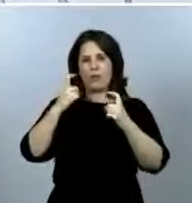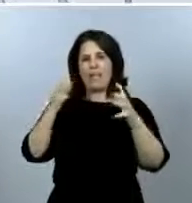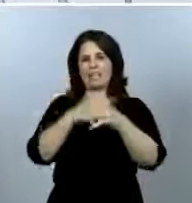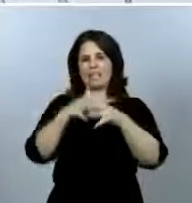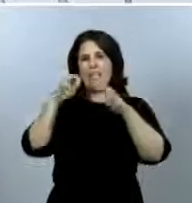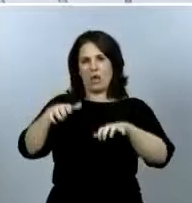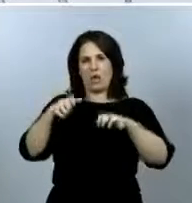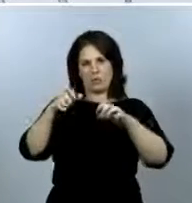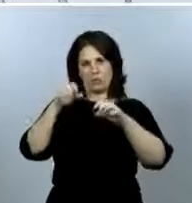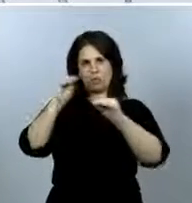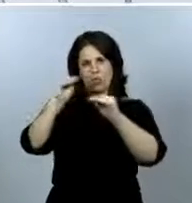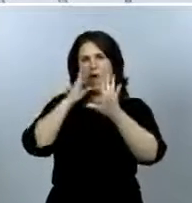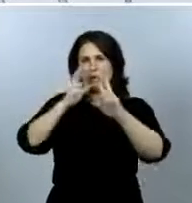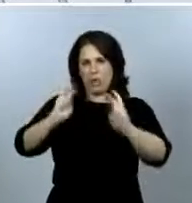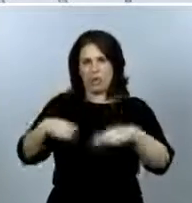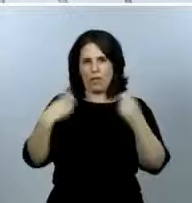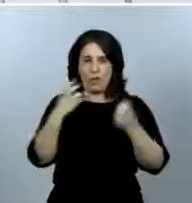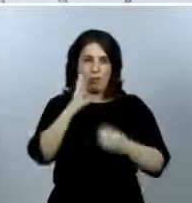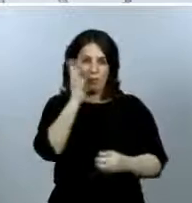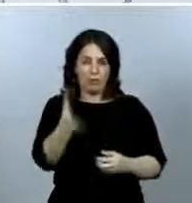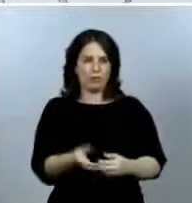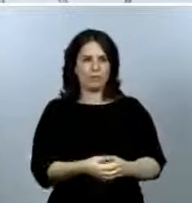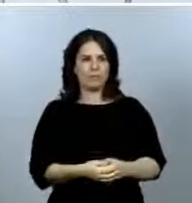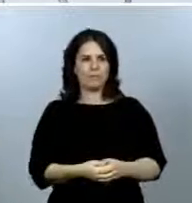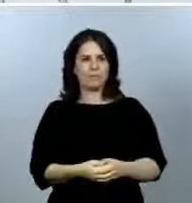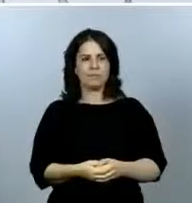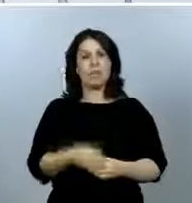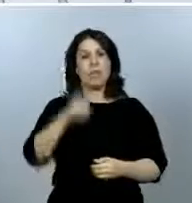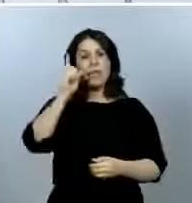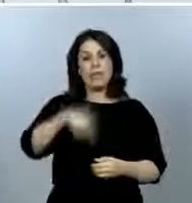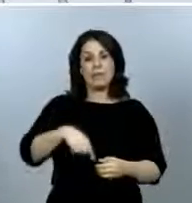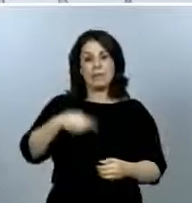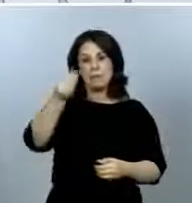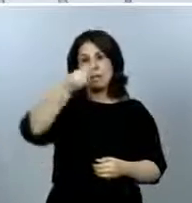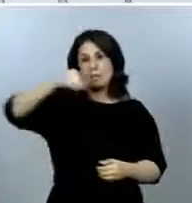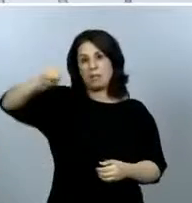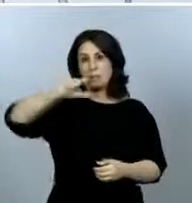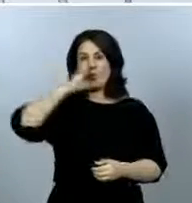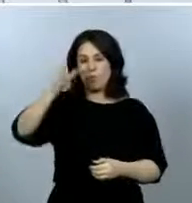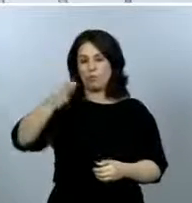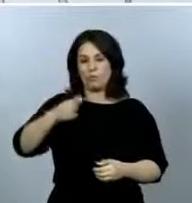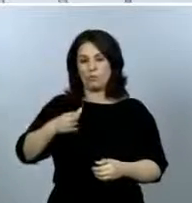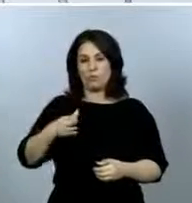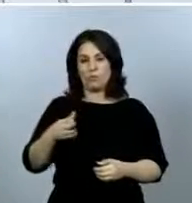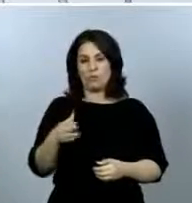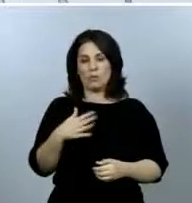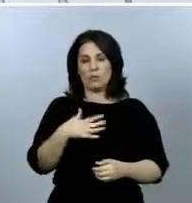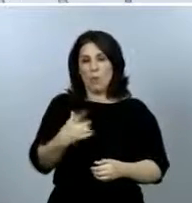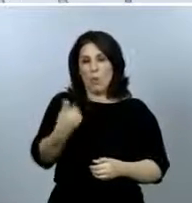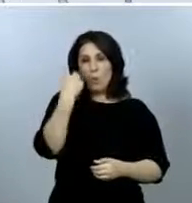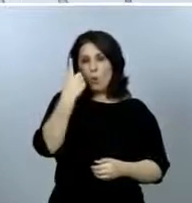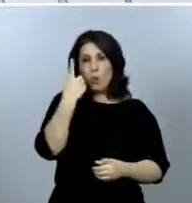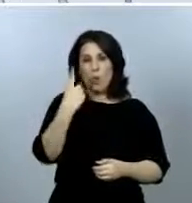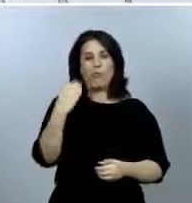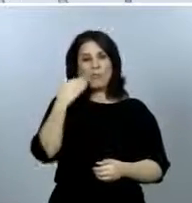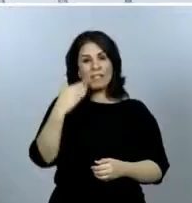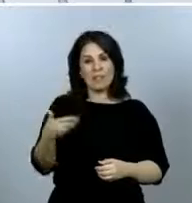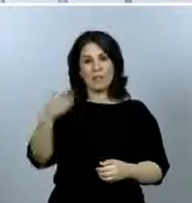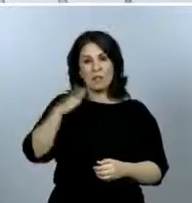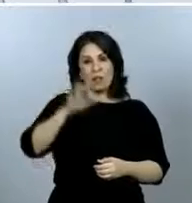básicamente es por eso y el incremento se debe a que uno único ha tenido fecha de función de